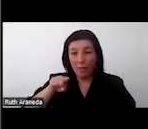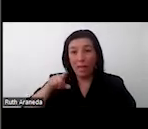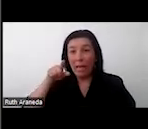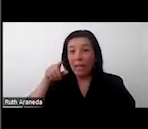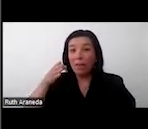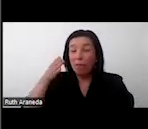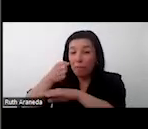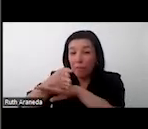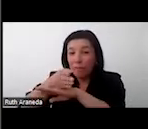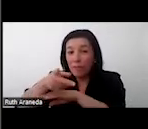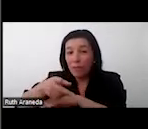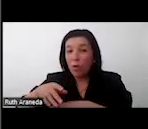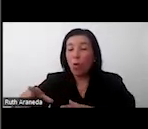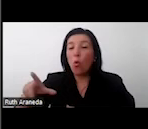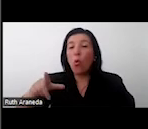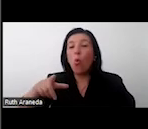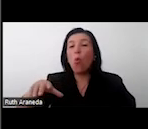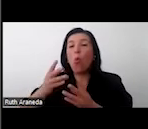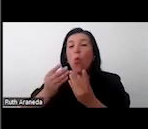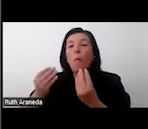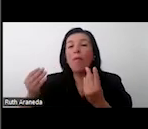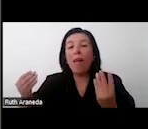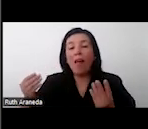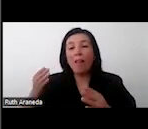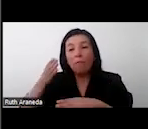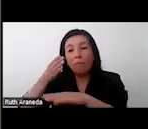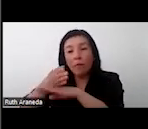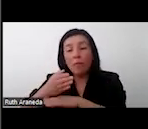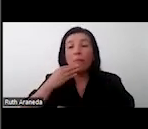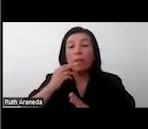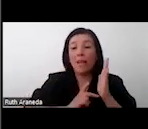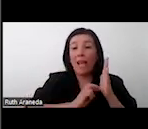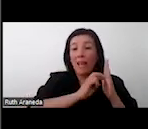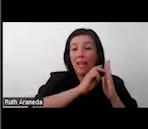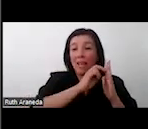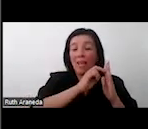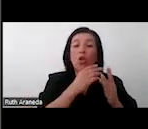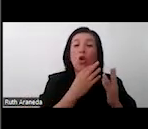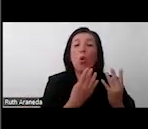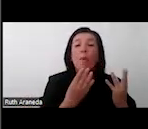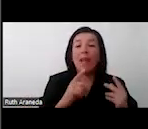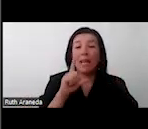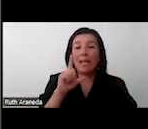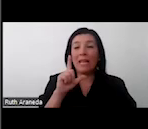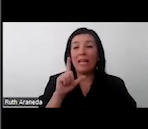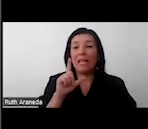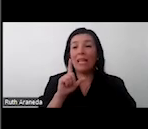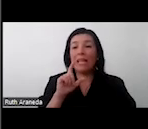del Guairabo. También fuimos en La Calera, al sector del humedal El Litre.